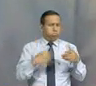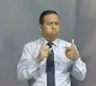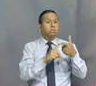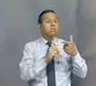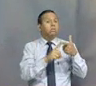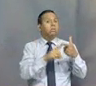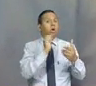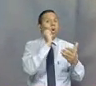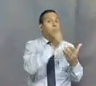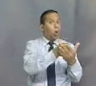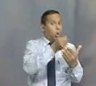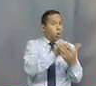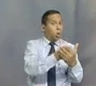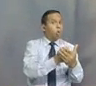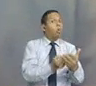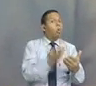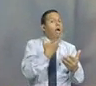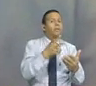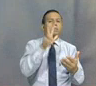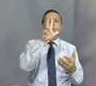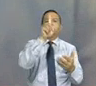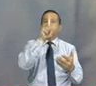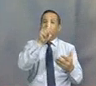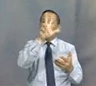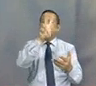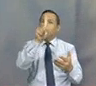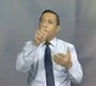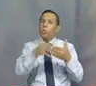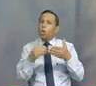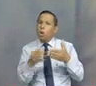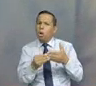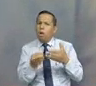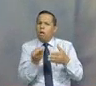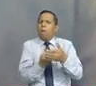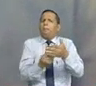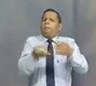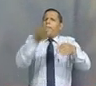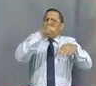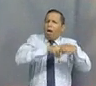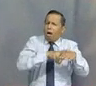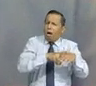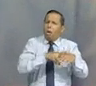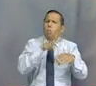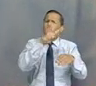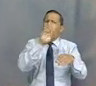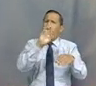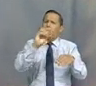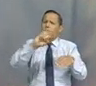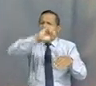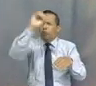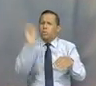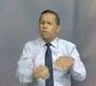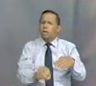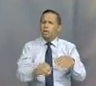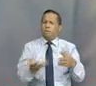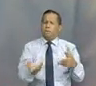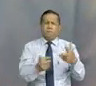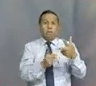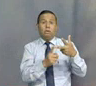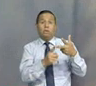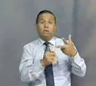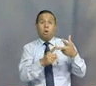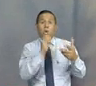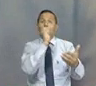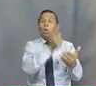compra se pagó $131, otro sobreprecio del 486%. Y la tercera compra